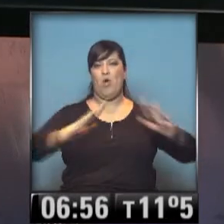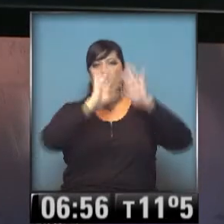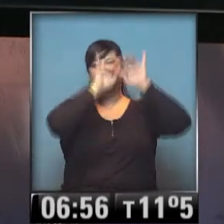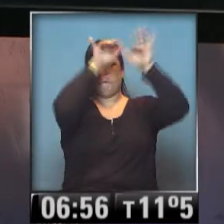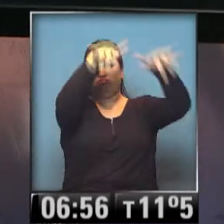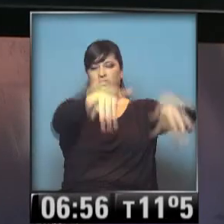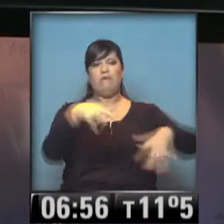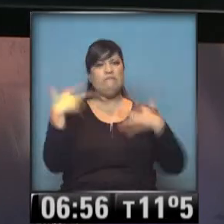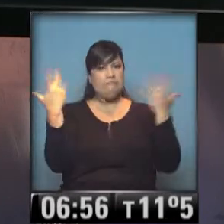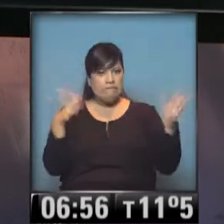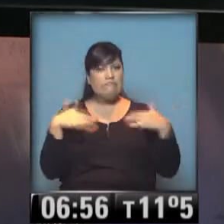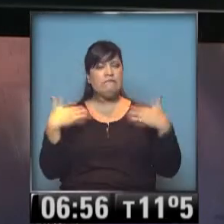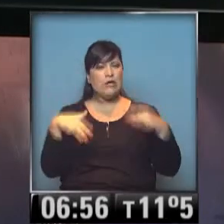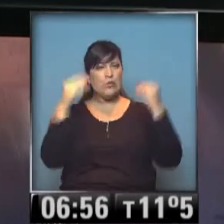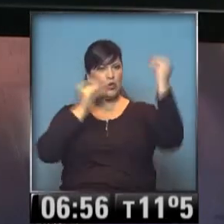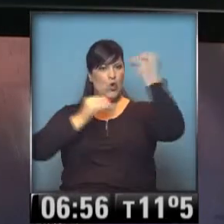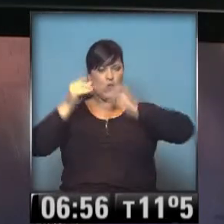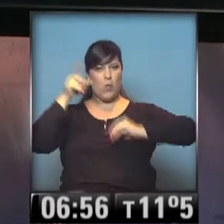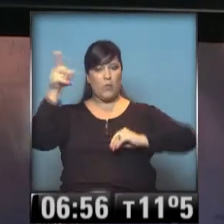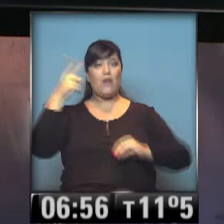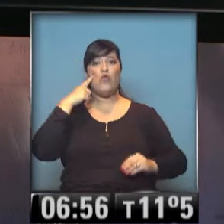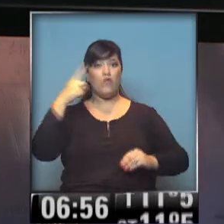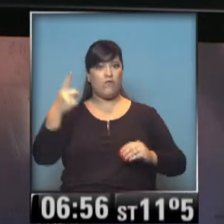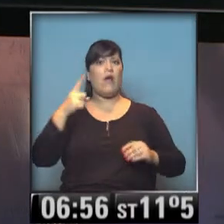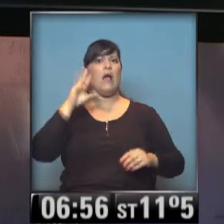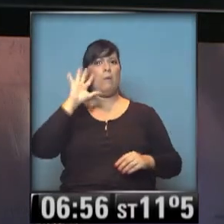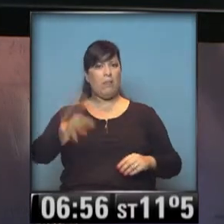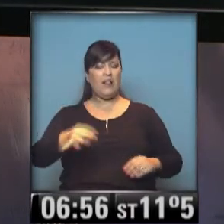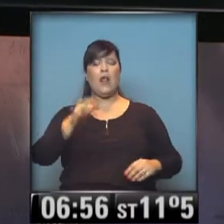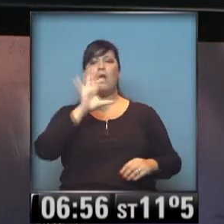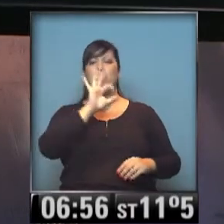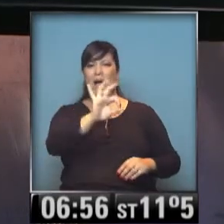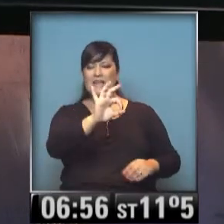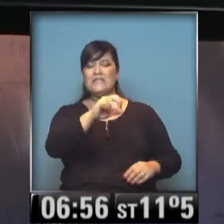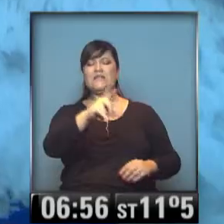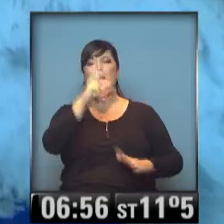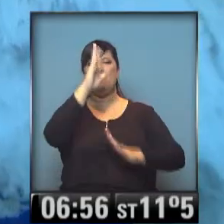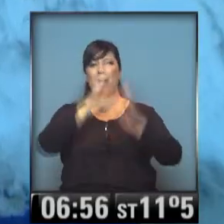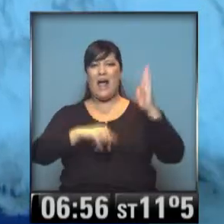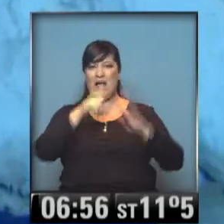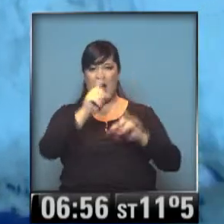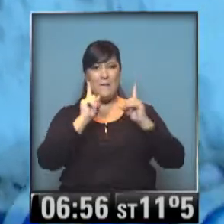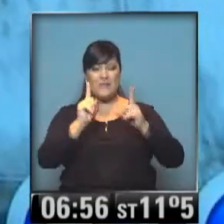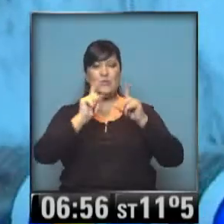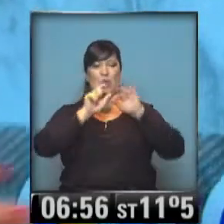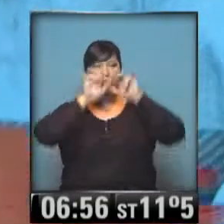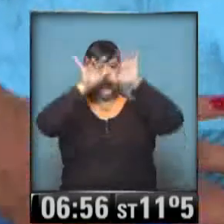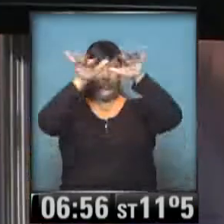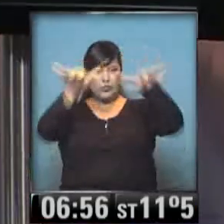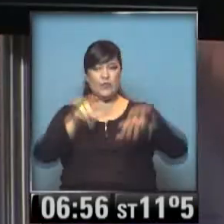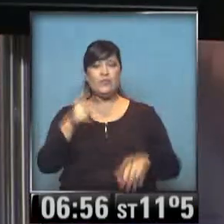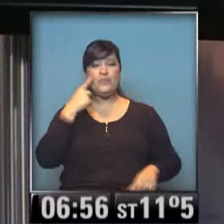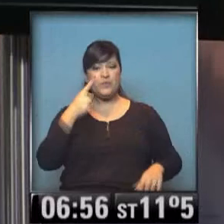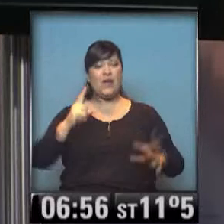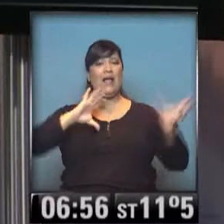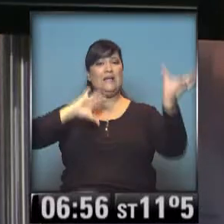que nos preocupan tantísimo. Aquí está clarísimo esa mancha bien, bien, bien blanca. Esos son las cenizas y este es el estado del tiempo